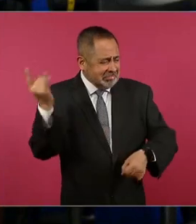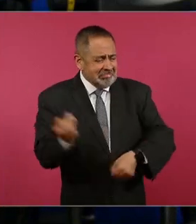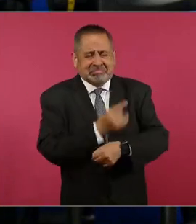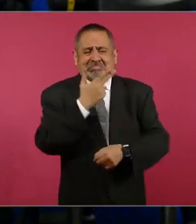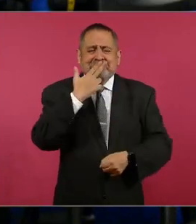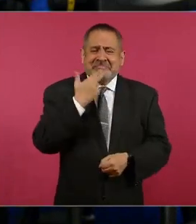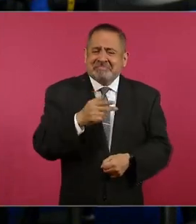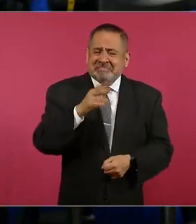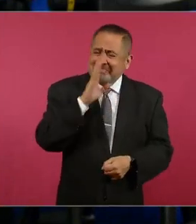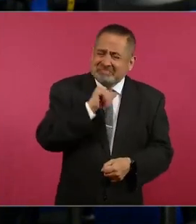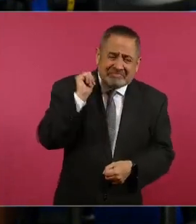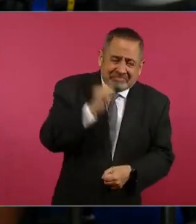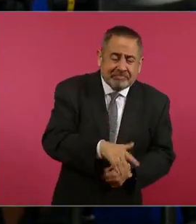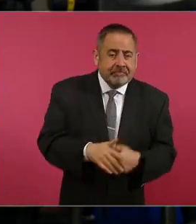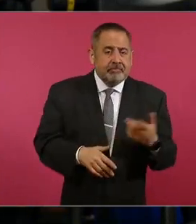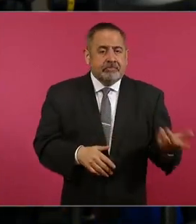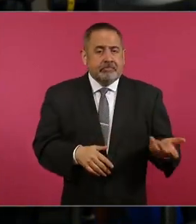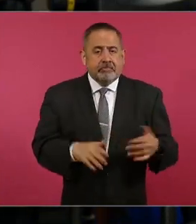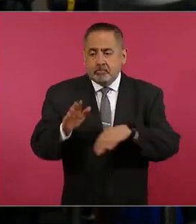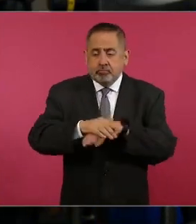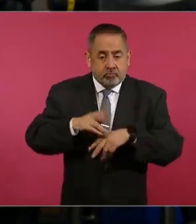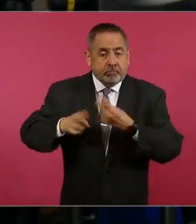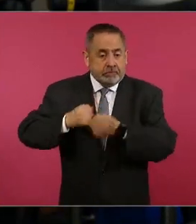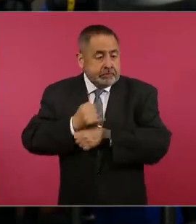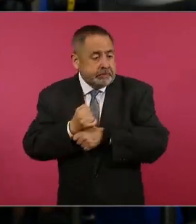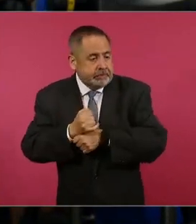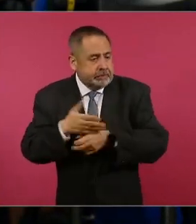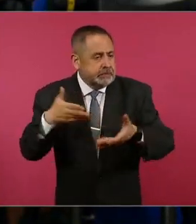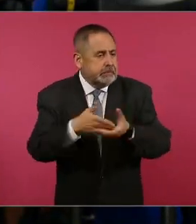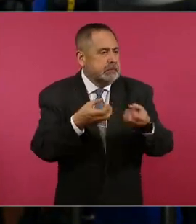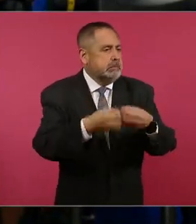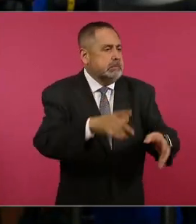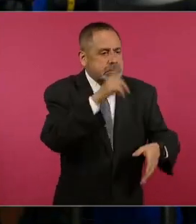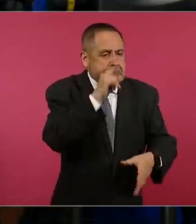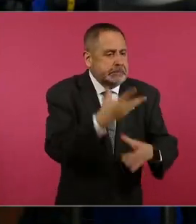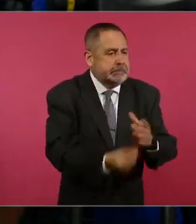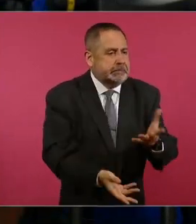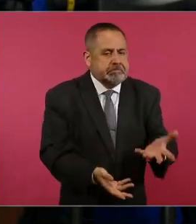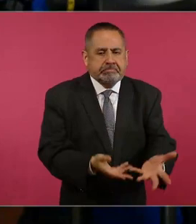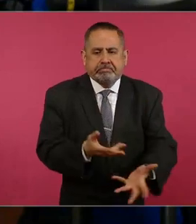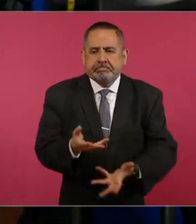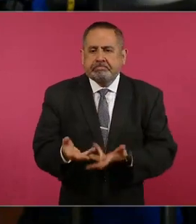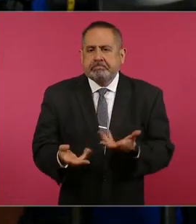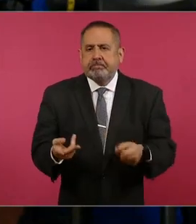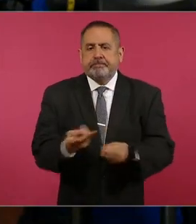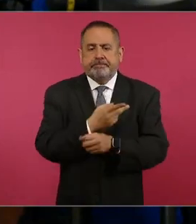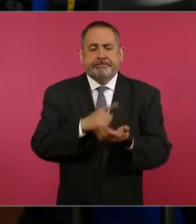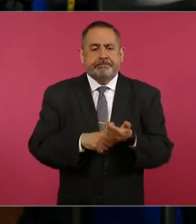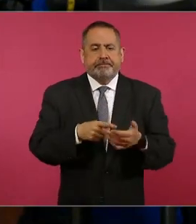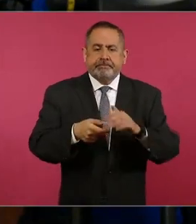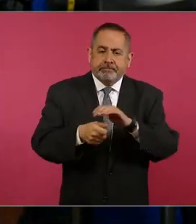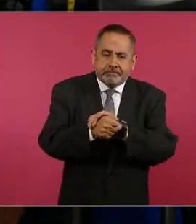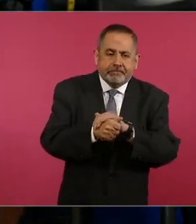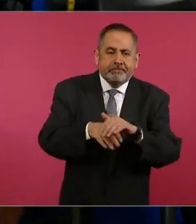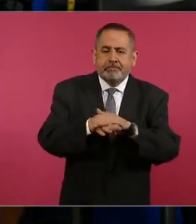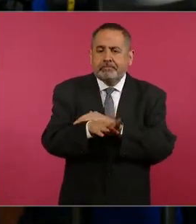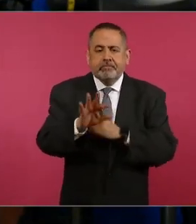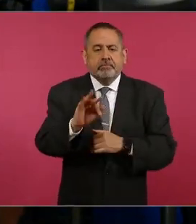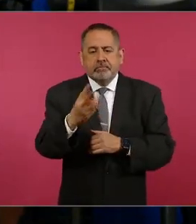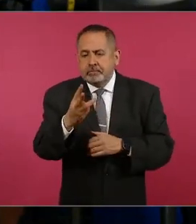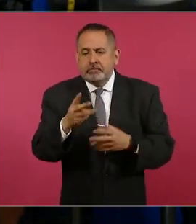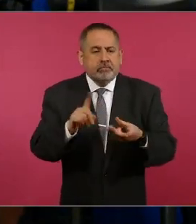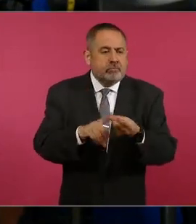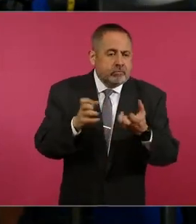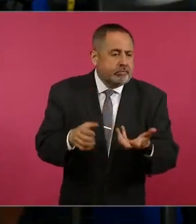o más bien obstaculiza las investigaciones, pero sobre todo no permite saber qué pasó con estos jóvenes y también